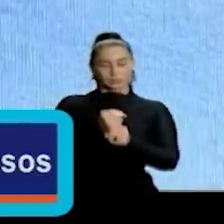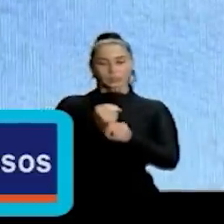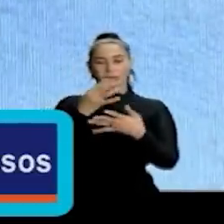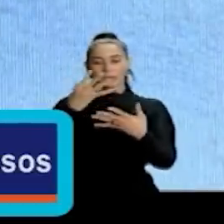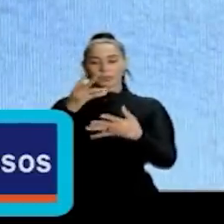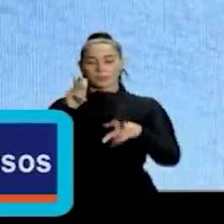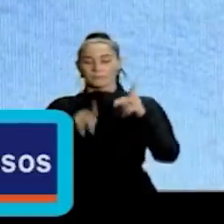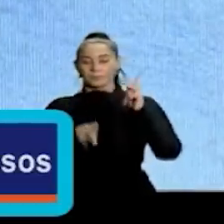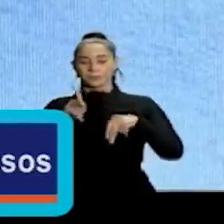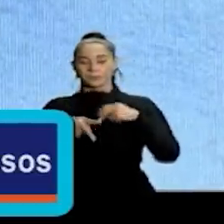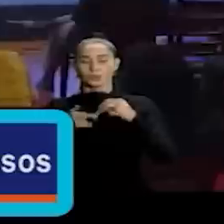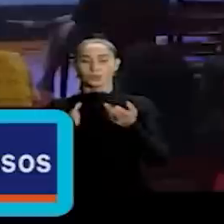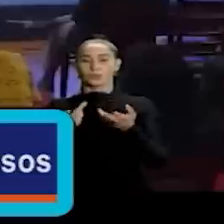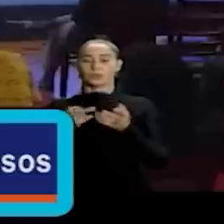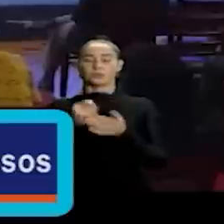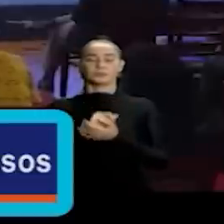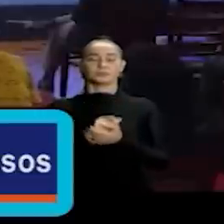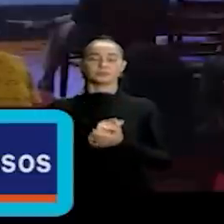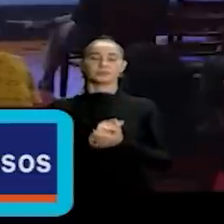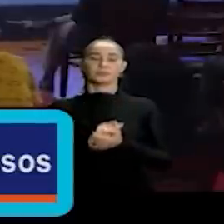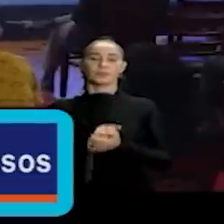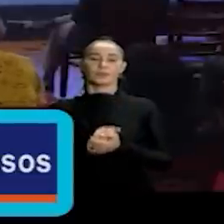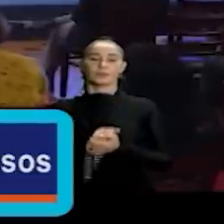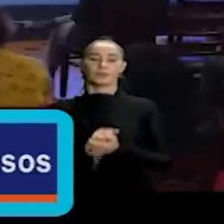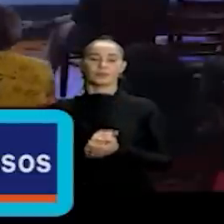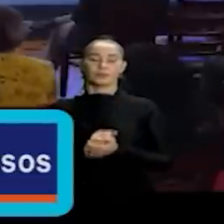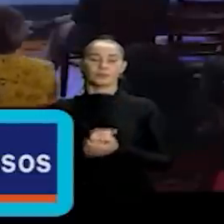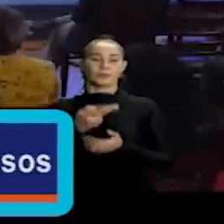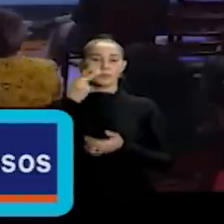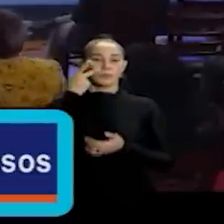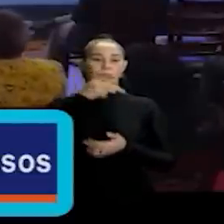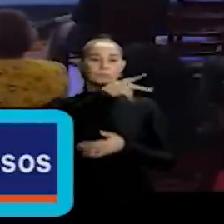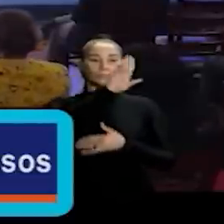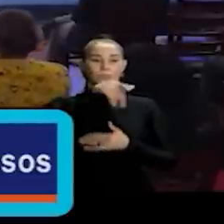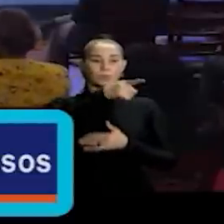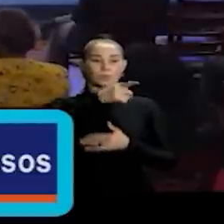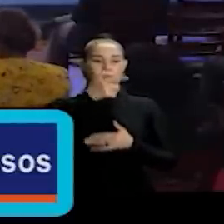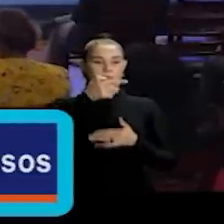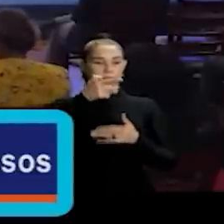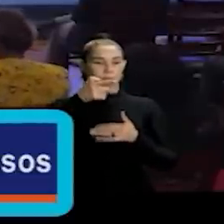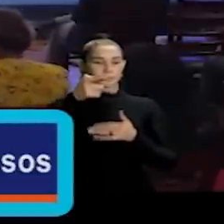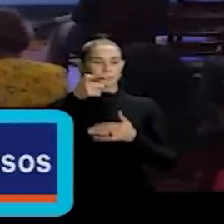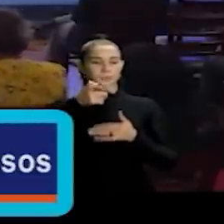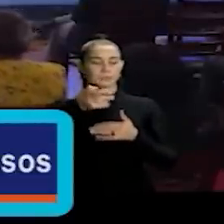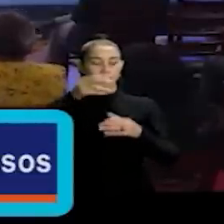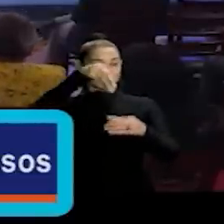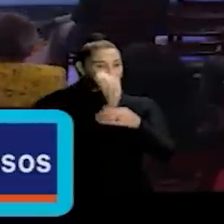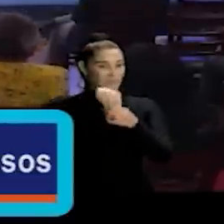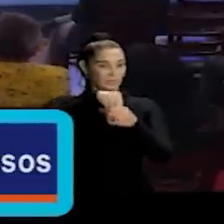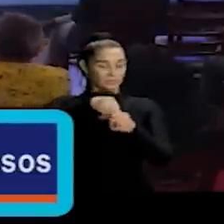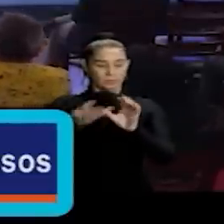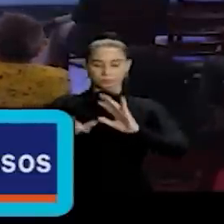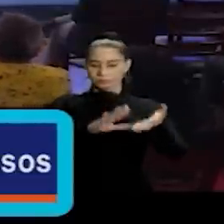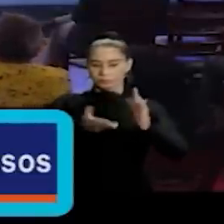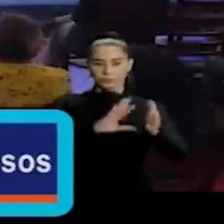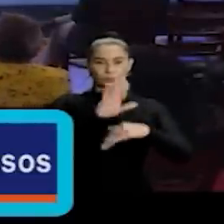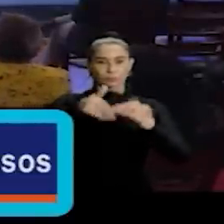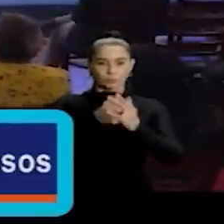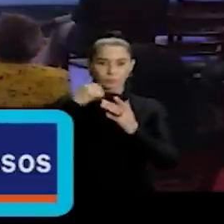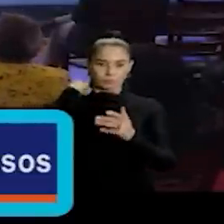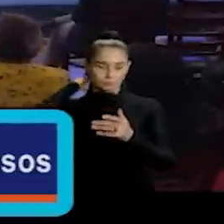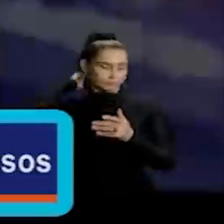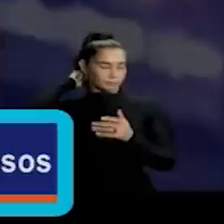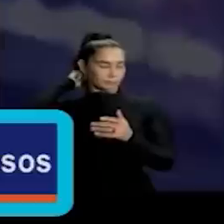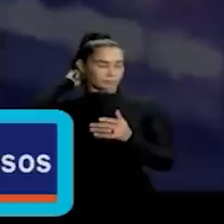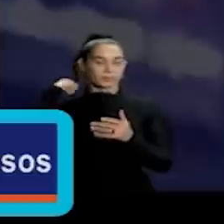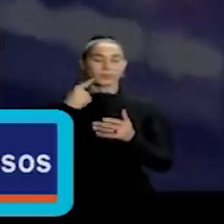eventos del lugar. Ahí es que está, fíjense, toda esa trayectoria de balística, ahí no hubiera quedado vivo nadie. Y quise traer esto para que